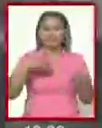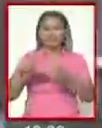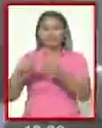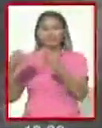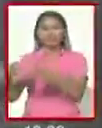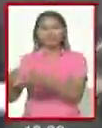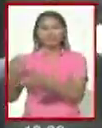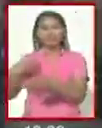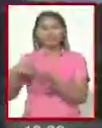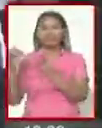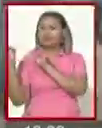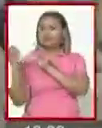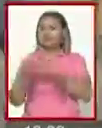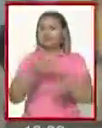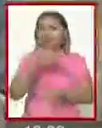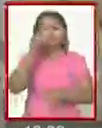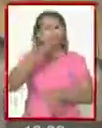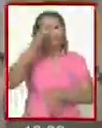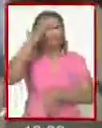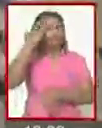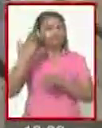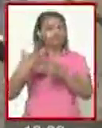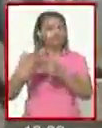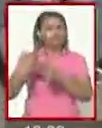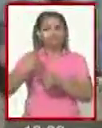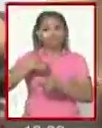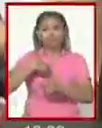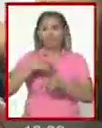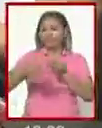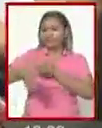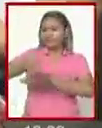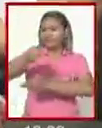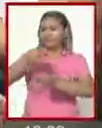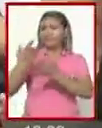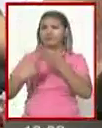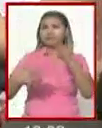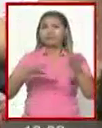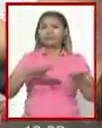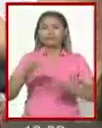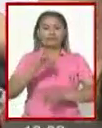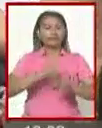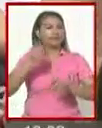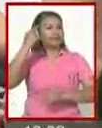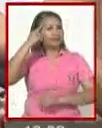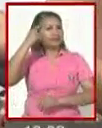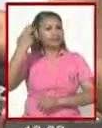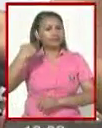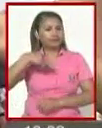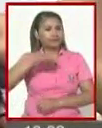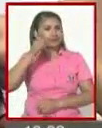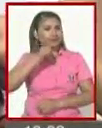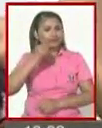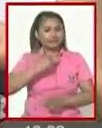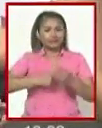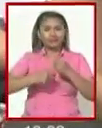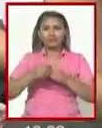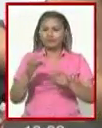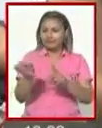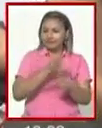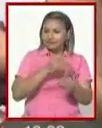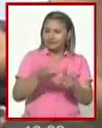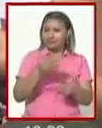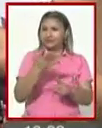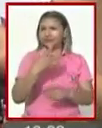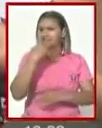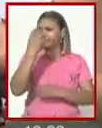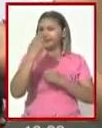repudiamos el accionar de estas mujeres porque a nombre de nosotros están cometiendo, toda la población pensará que todas las gremialistas somos